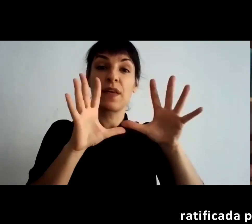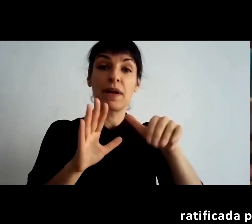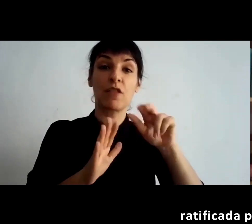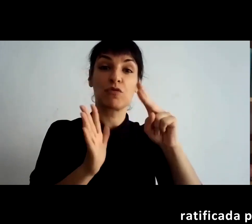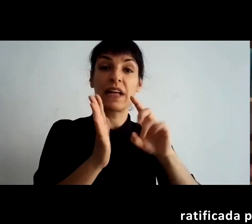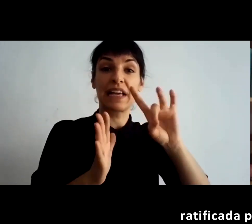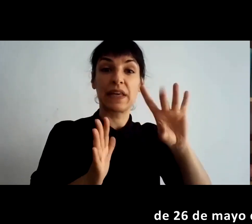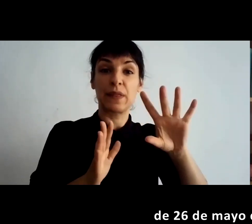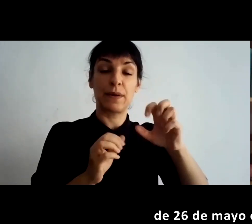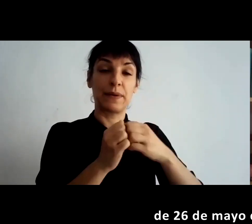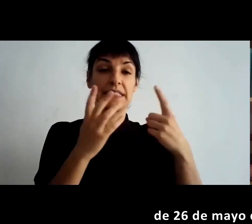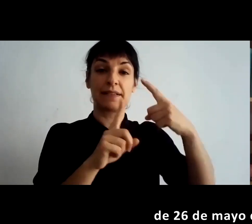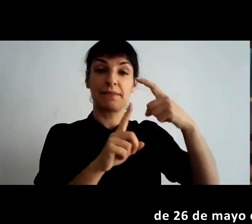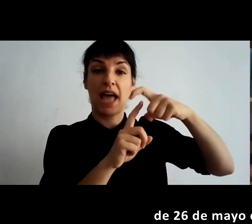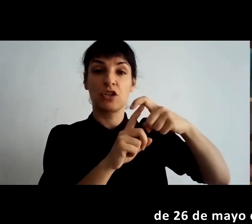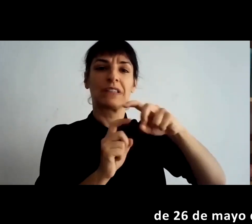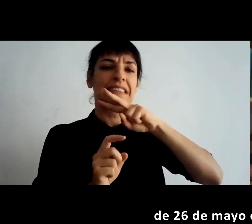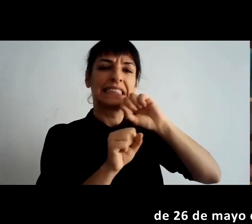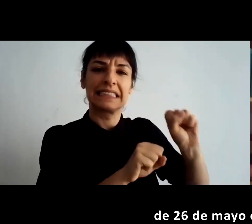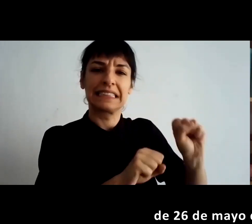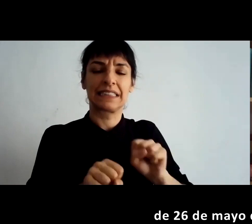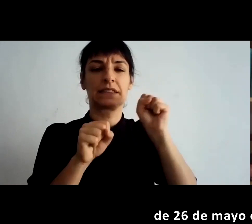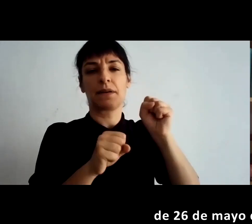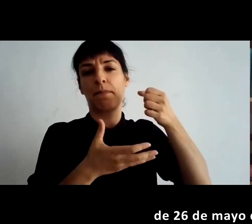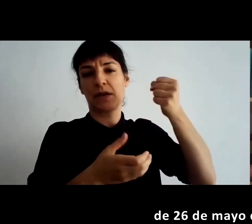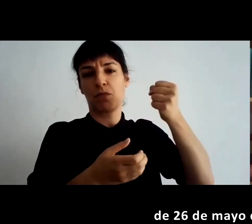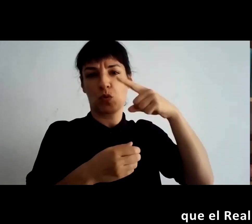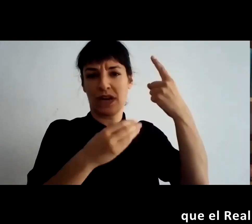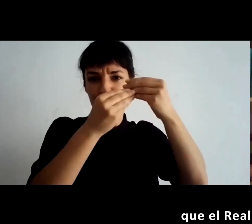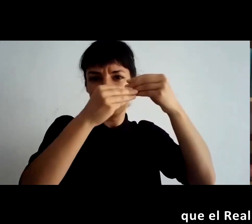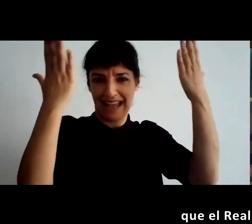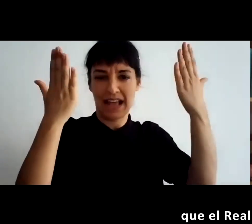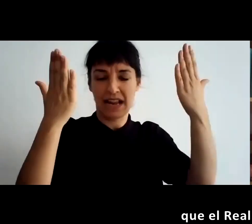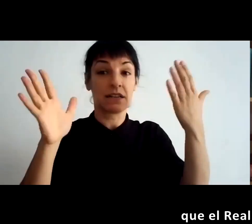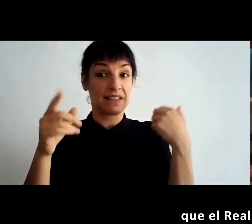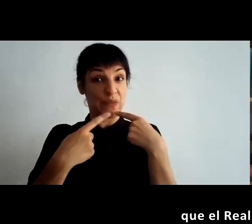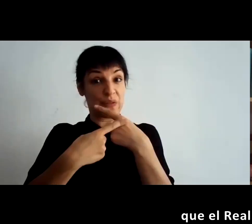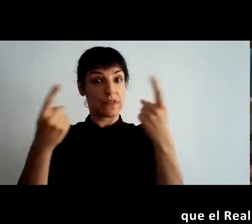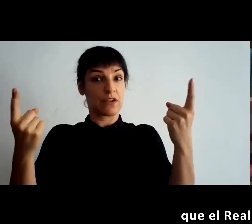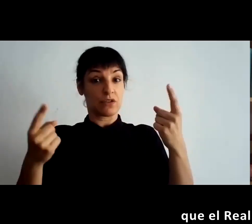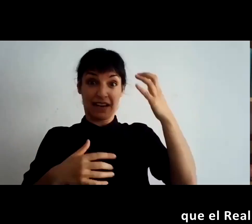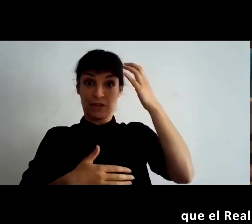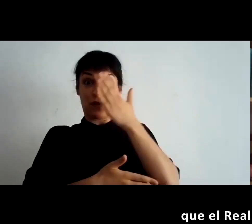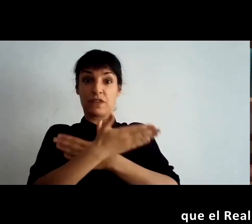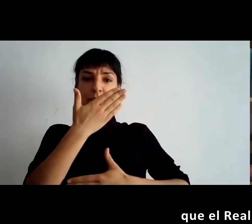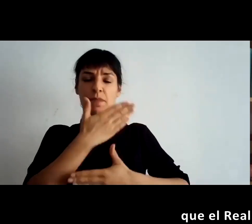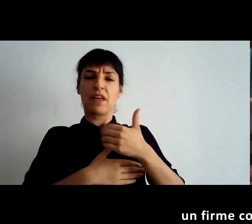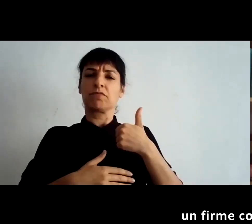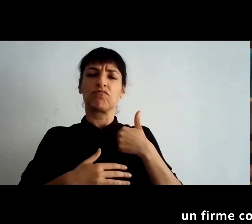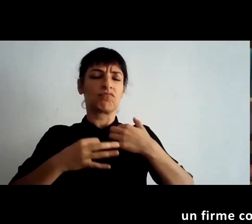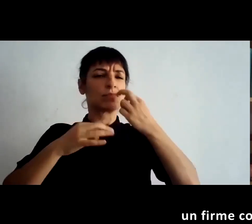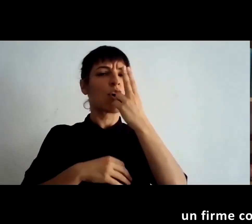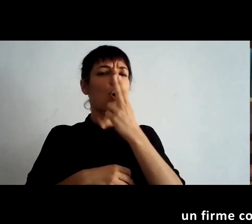de 26 de mayo de salvaguarda del patrimonio cultural inmaterial, que el Real Patronato sobre Discapacidad mantenemos un